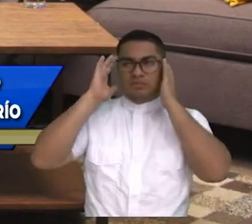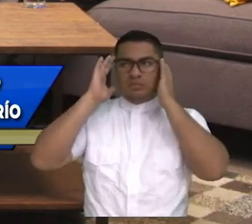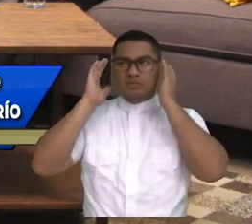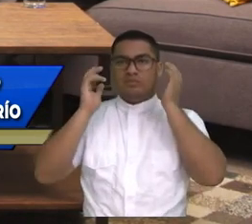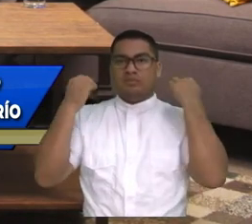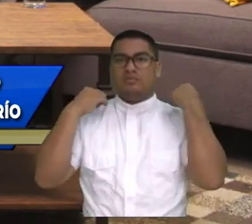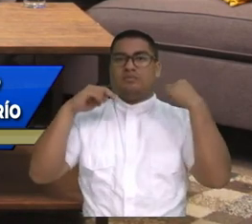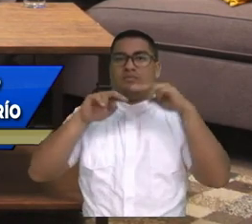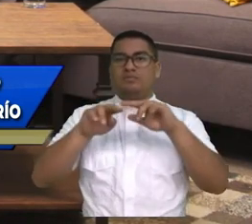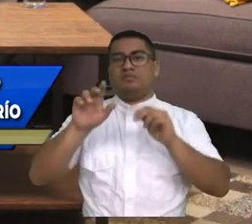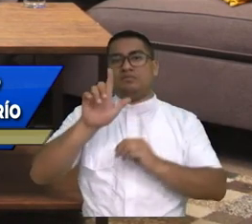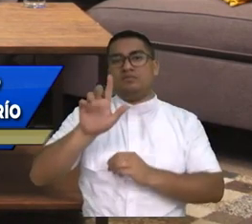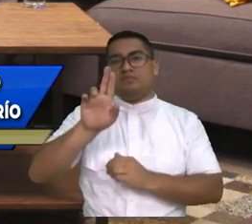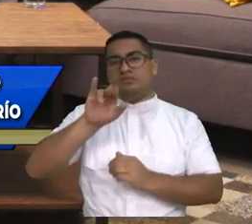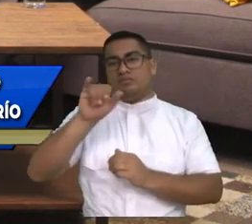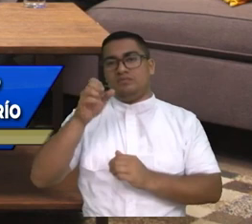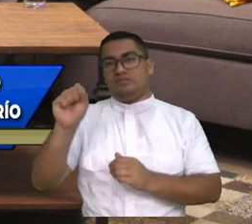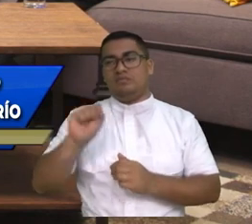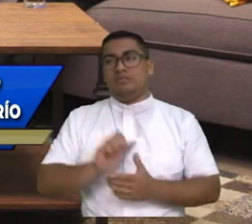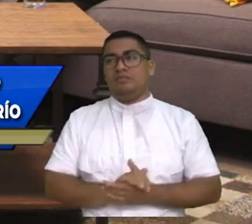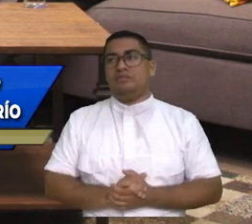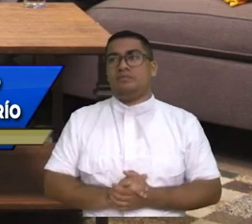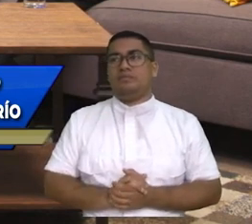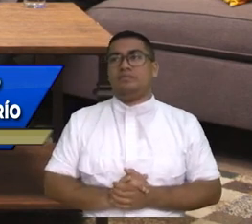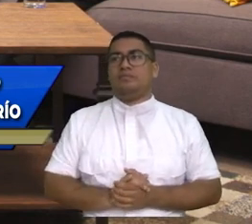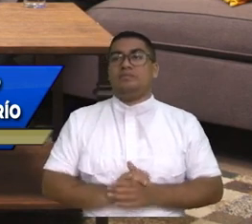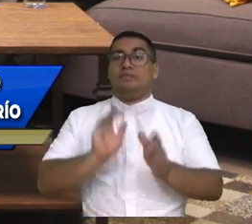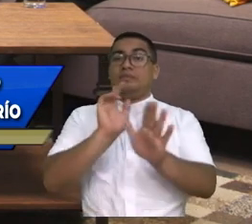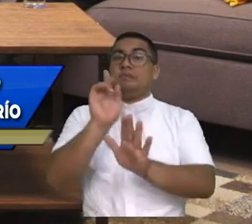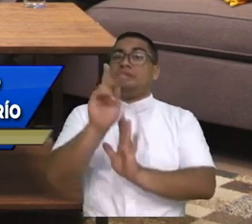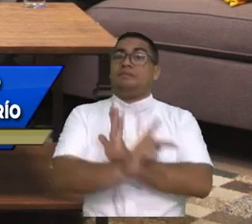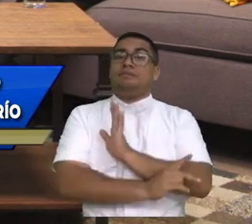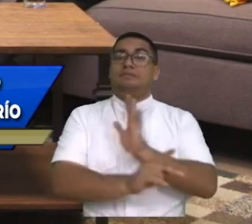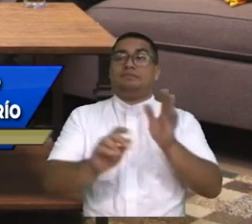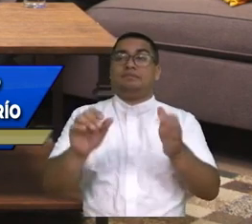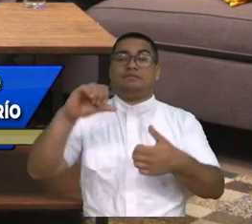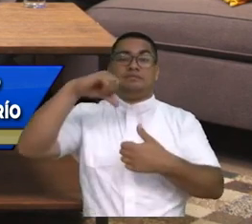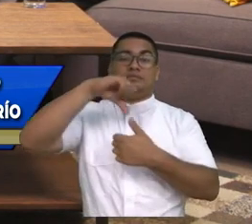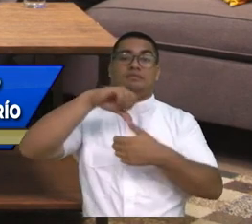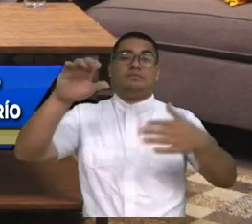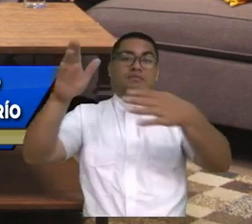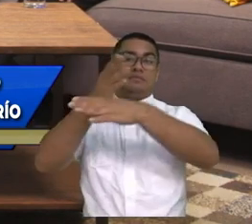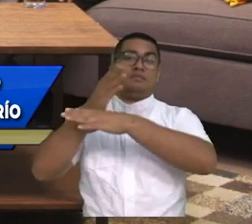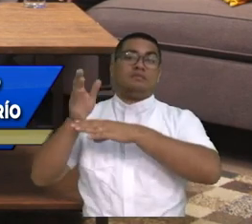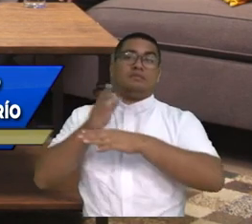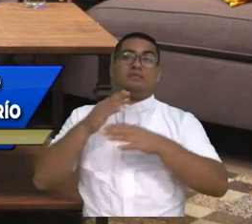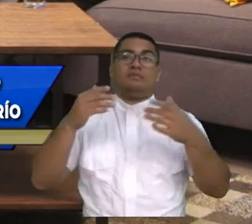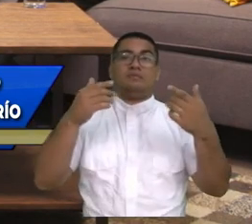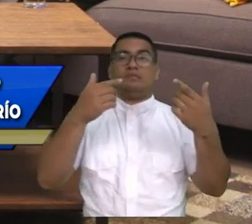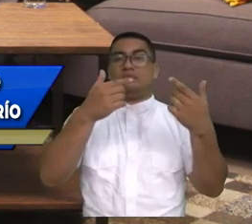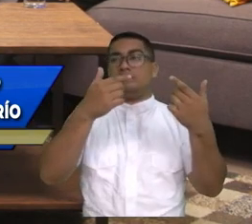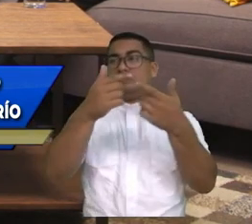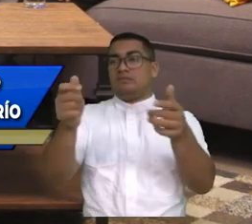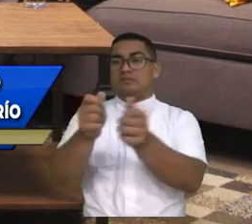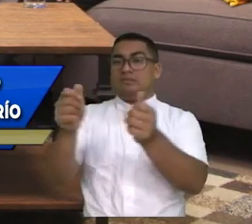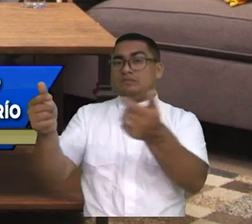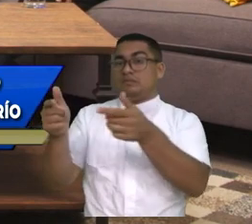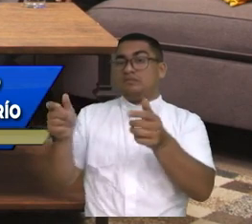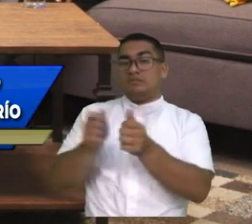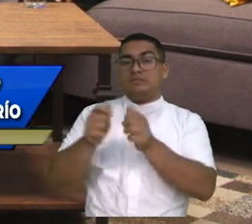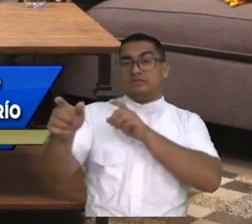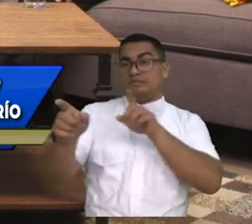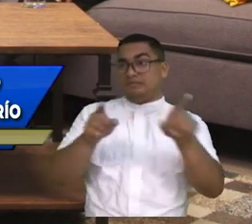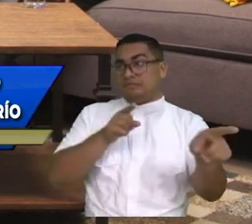Delgadillo. Entonces, de todos los países de Centroamérica vinieron delegaciones de los congresos, vinieron